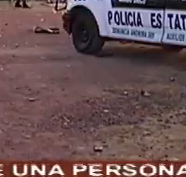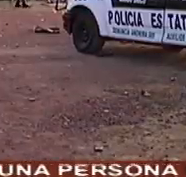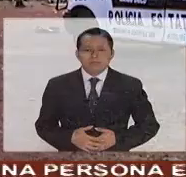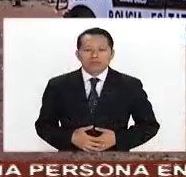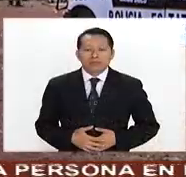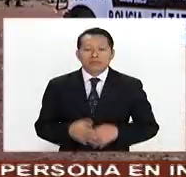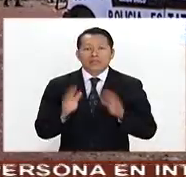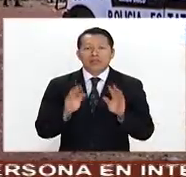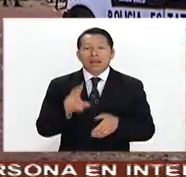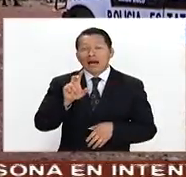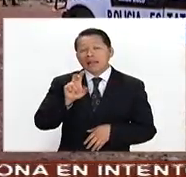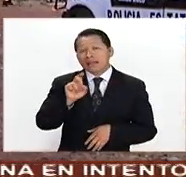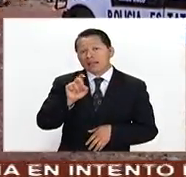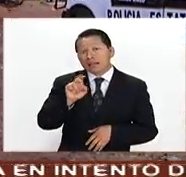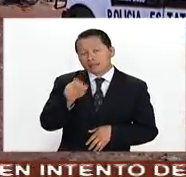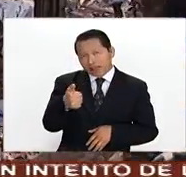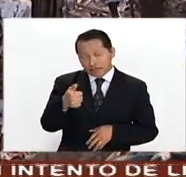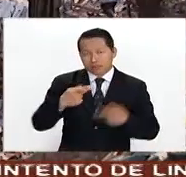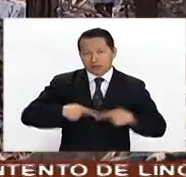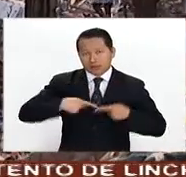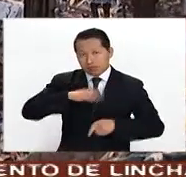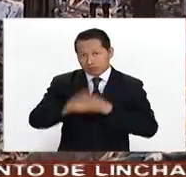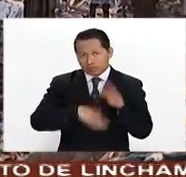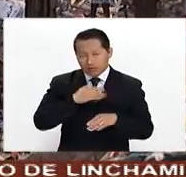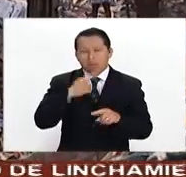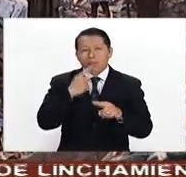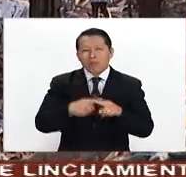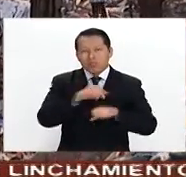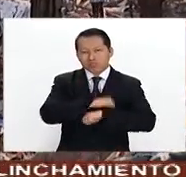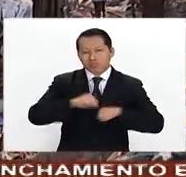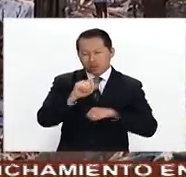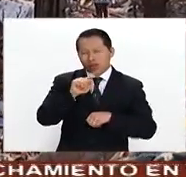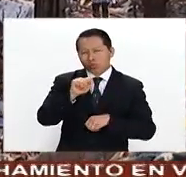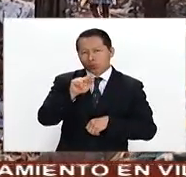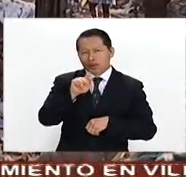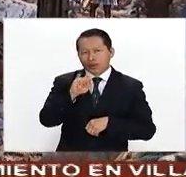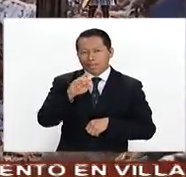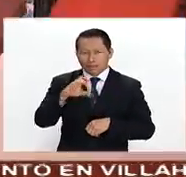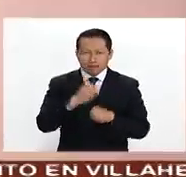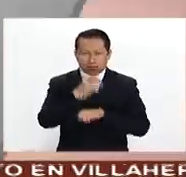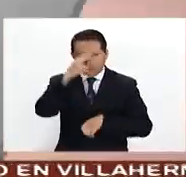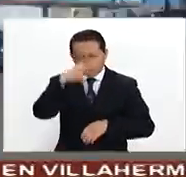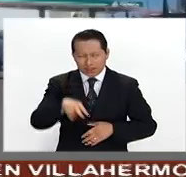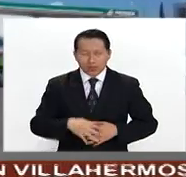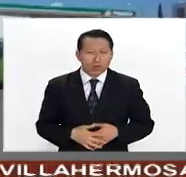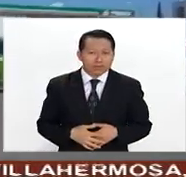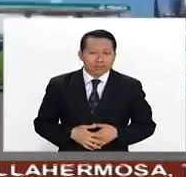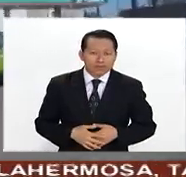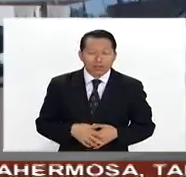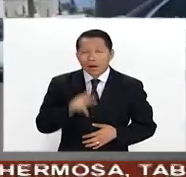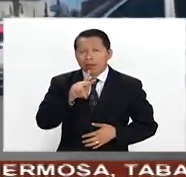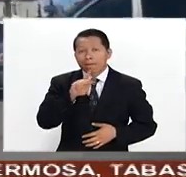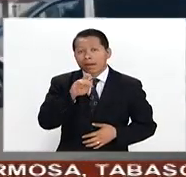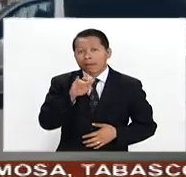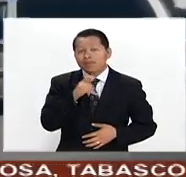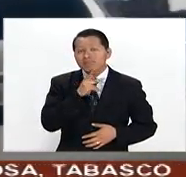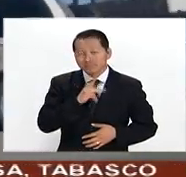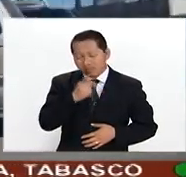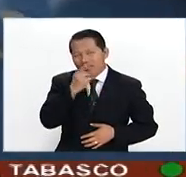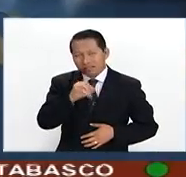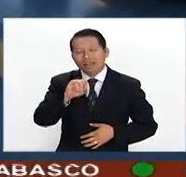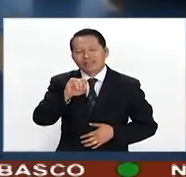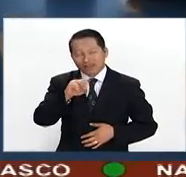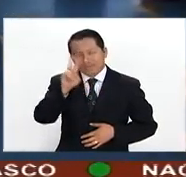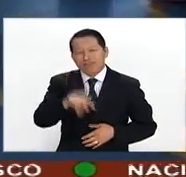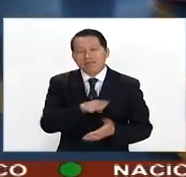Suman 36 fallecidos por la explosión del mercado de pirotecnia de Tultepec, Estado de México. Pemex reconoce desabasto de